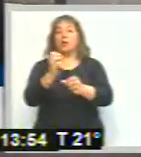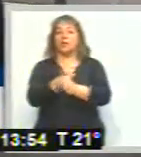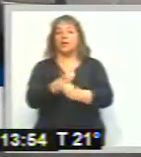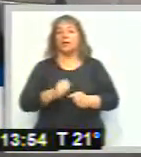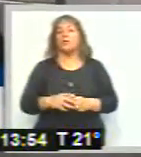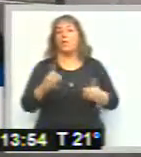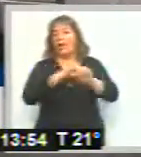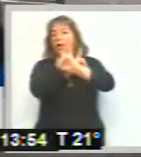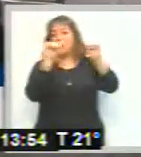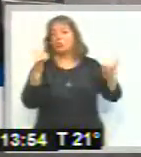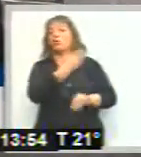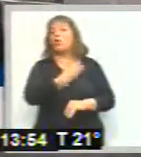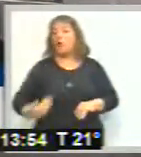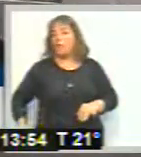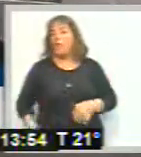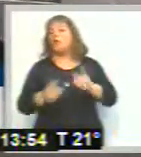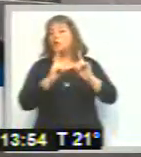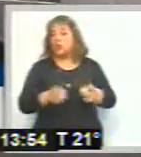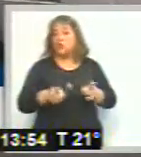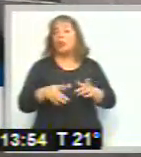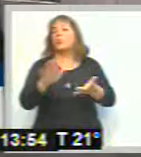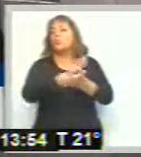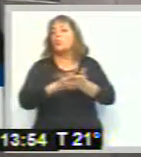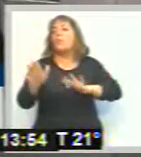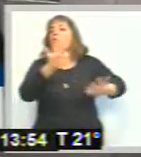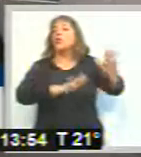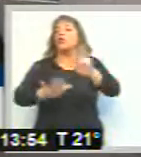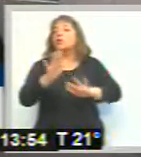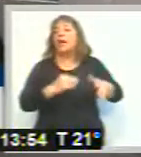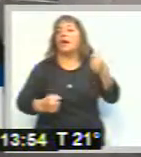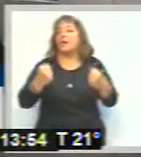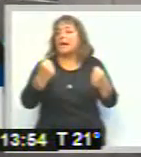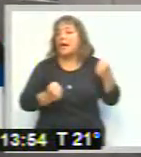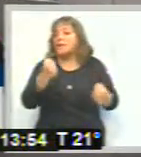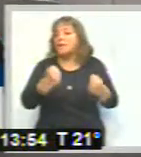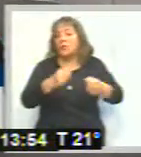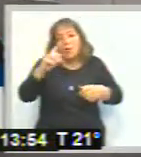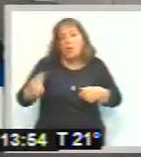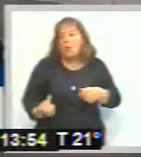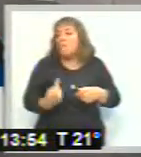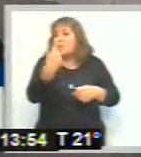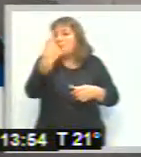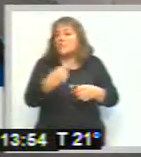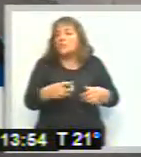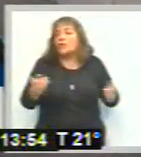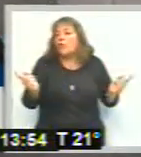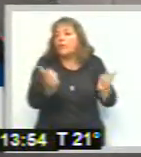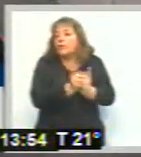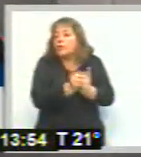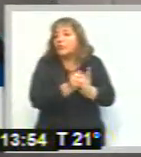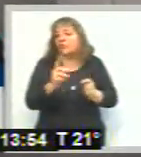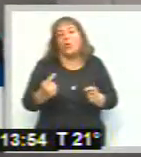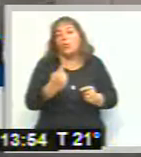anuncio del gobierno va acompañado de este ordenamiento del tránsito, como principio general se resume en una sola